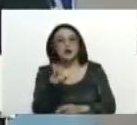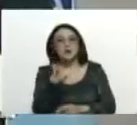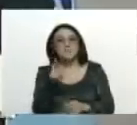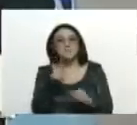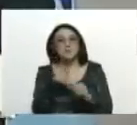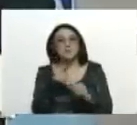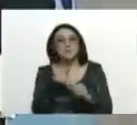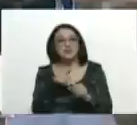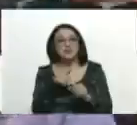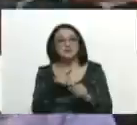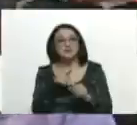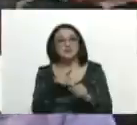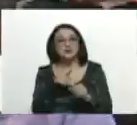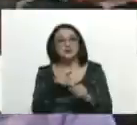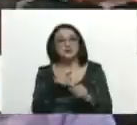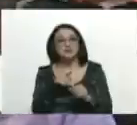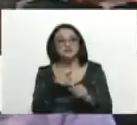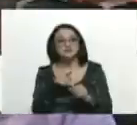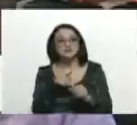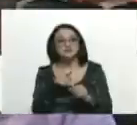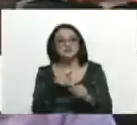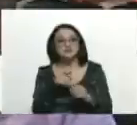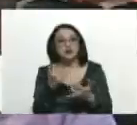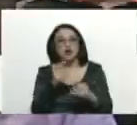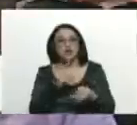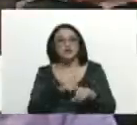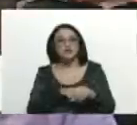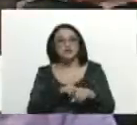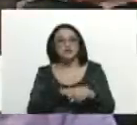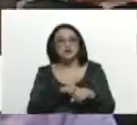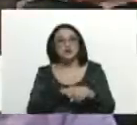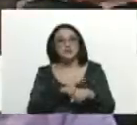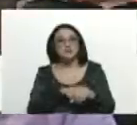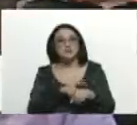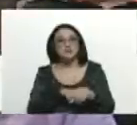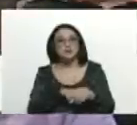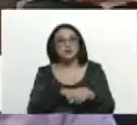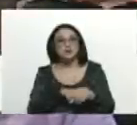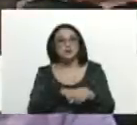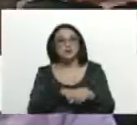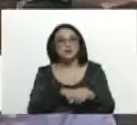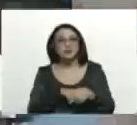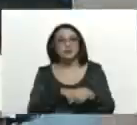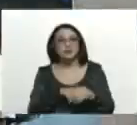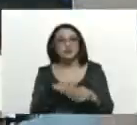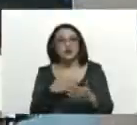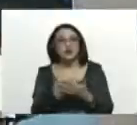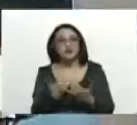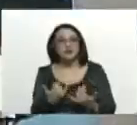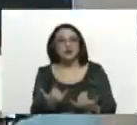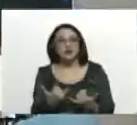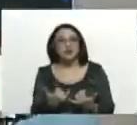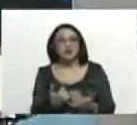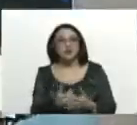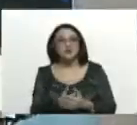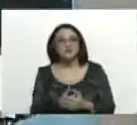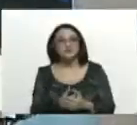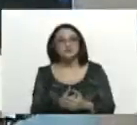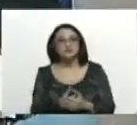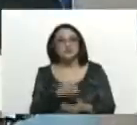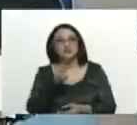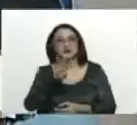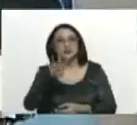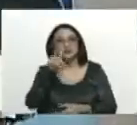me voy a tomar la el tiempo para mencionar que tenemos a la fecha 34